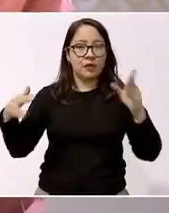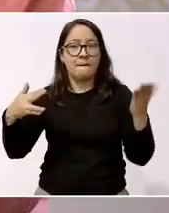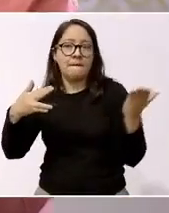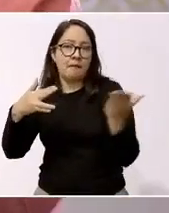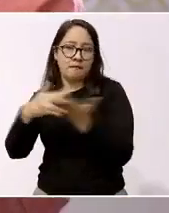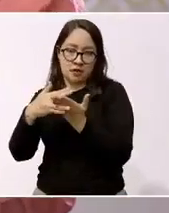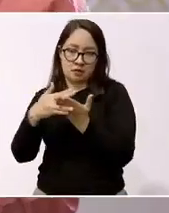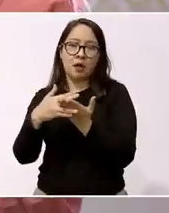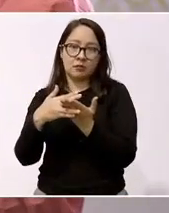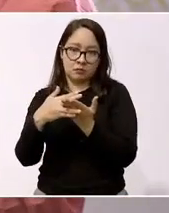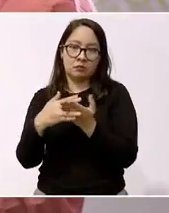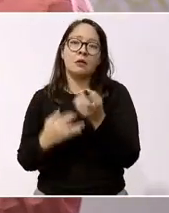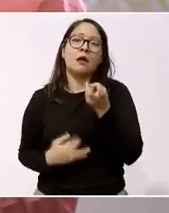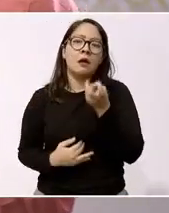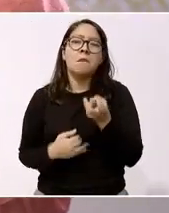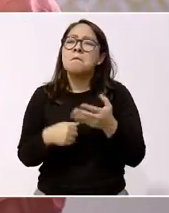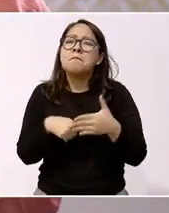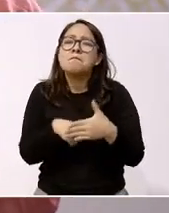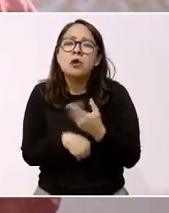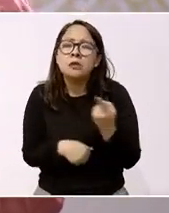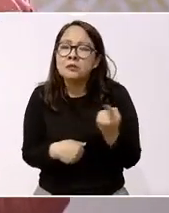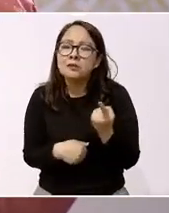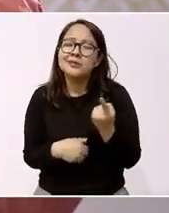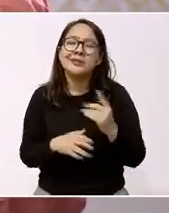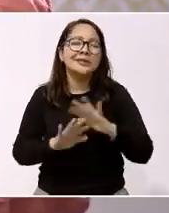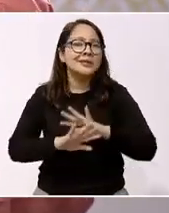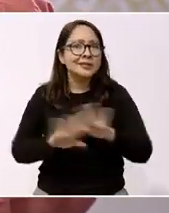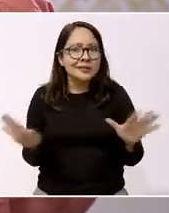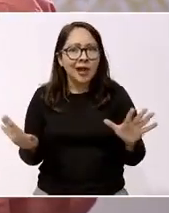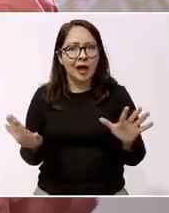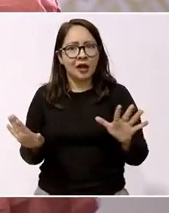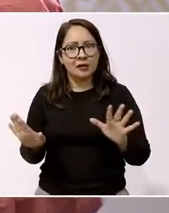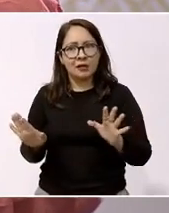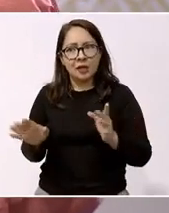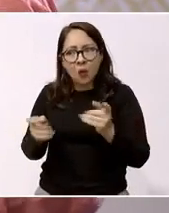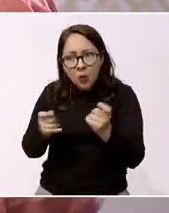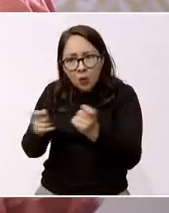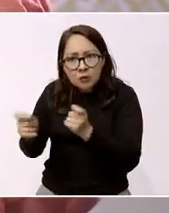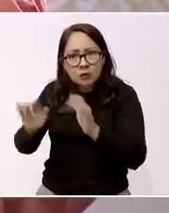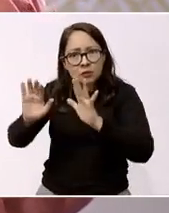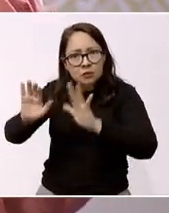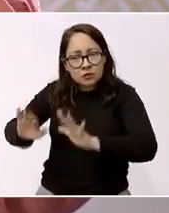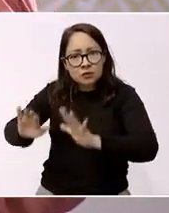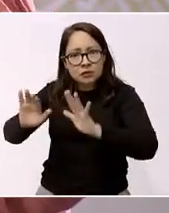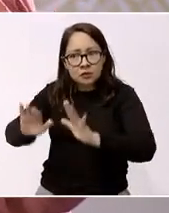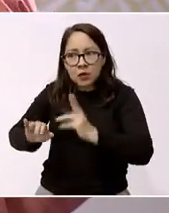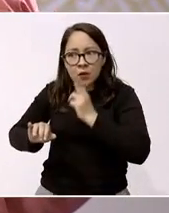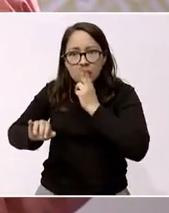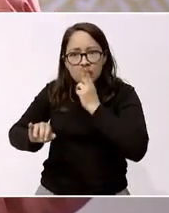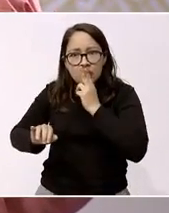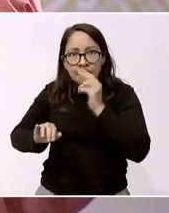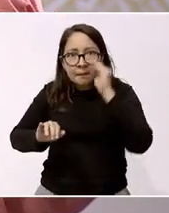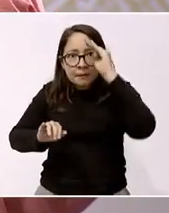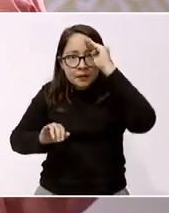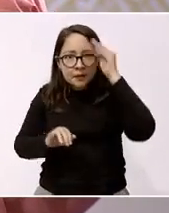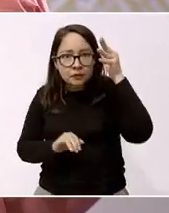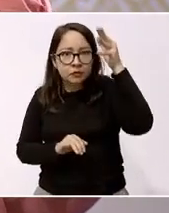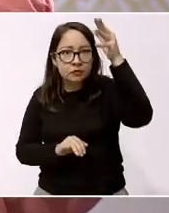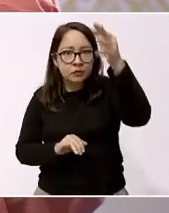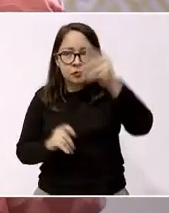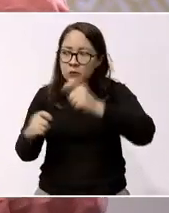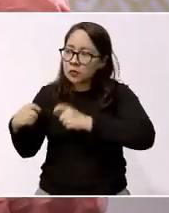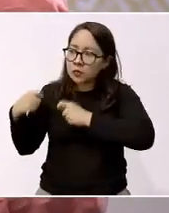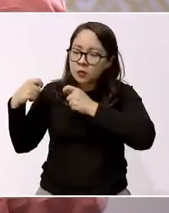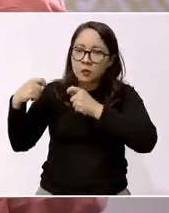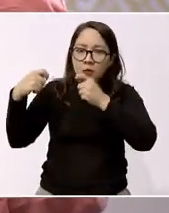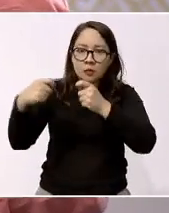porque tenemos que dejarle a las nuevas generaciones